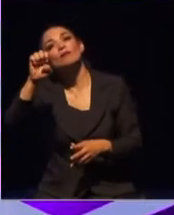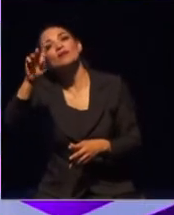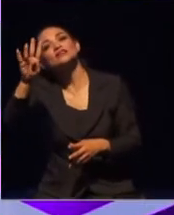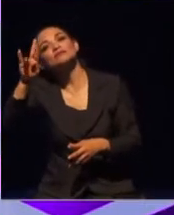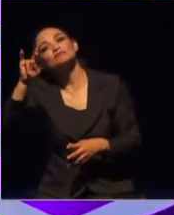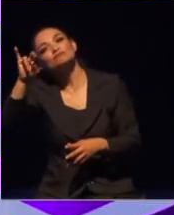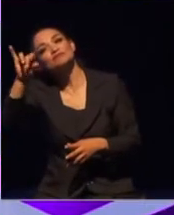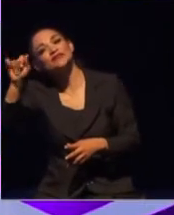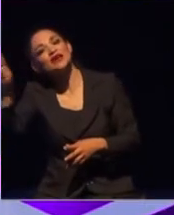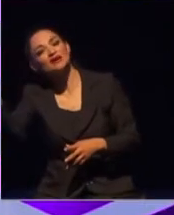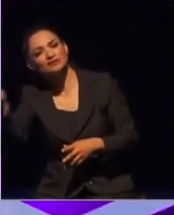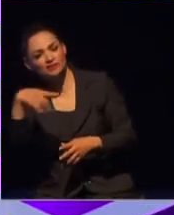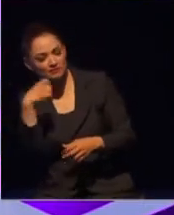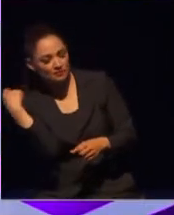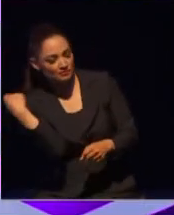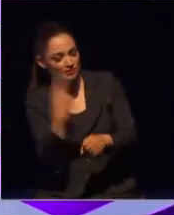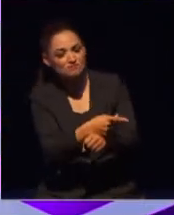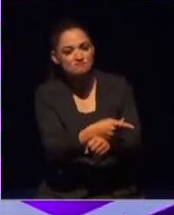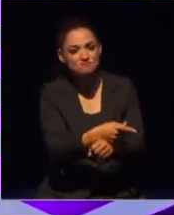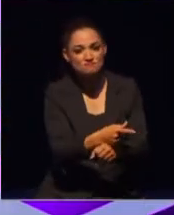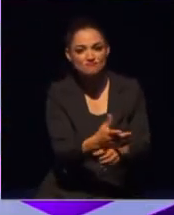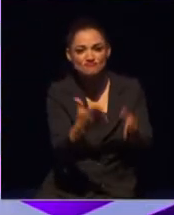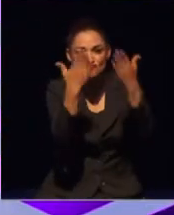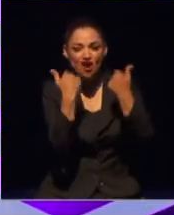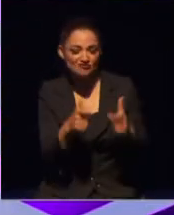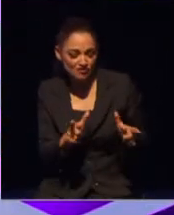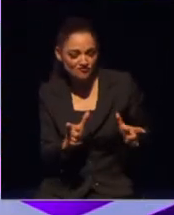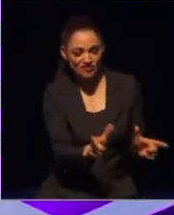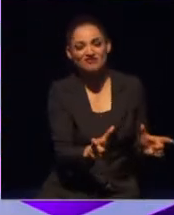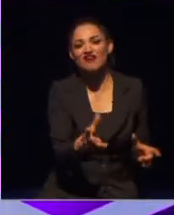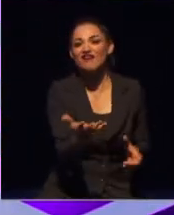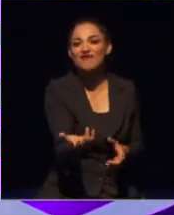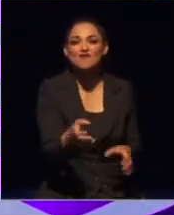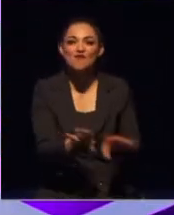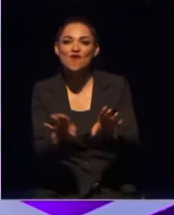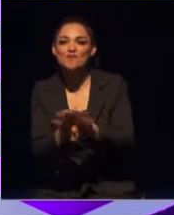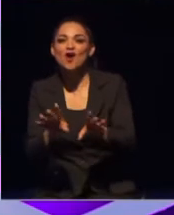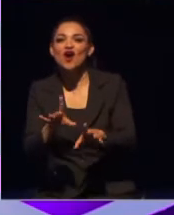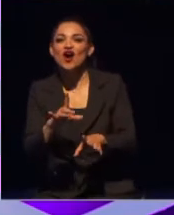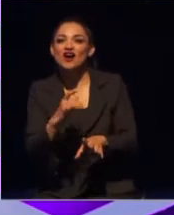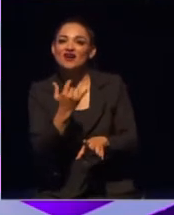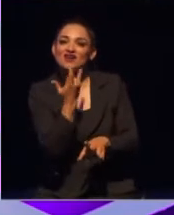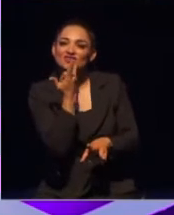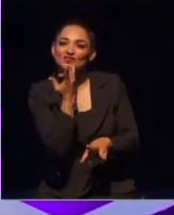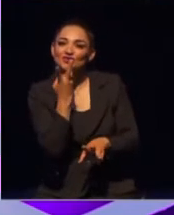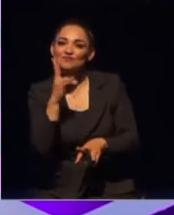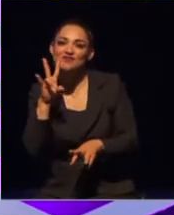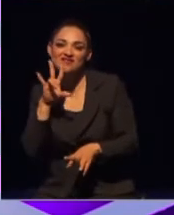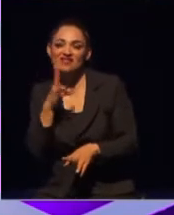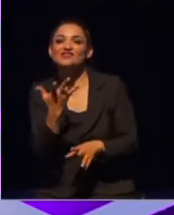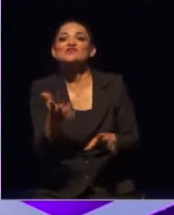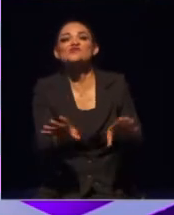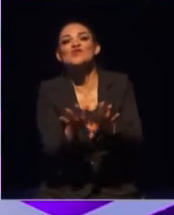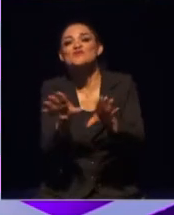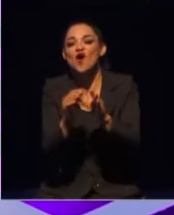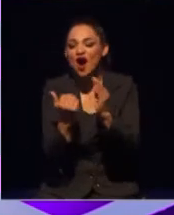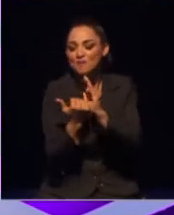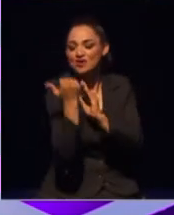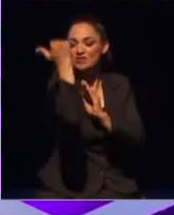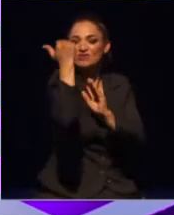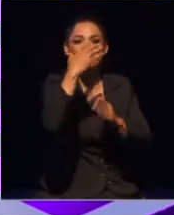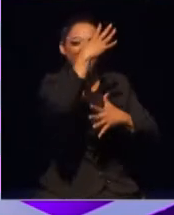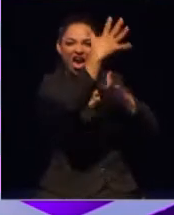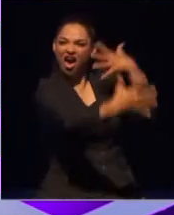Si habla de un diagnóstico de inseguridad, hablas de la reelección de Jesús Valdés, de un aumento en la violencia en